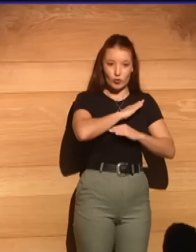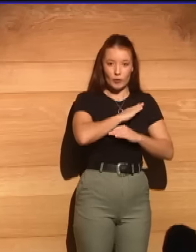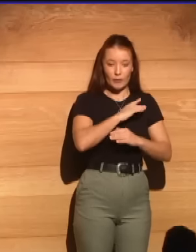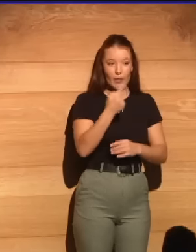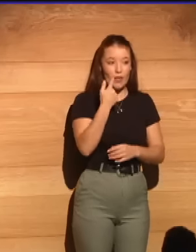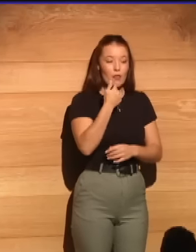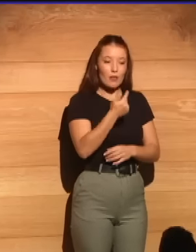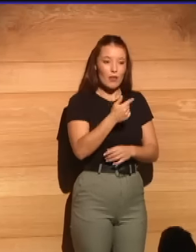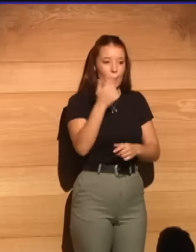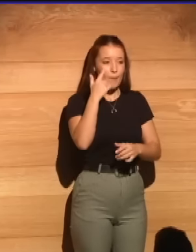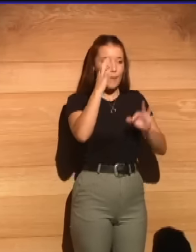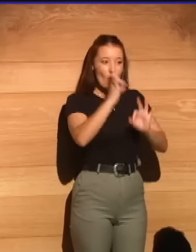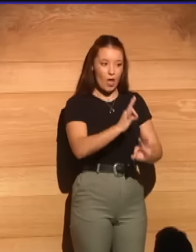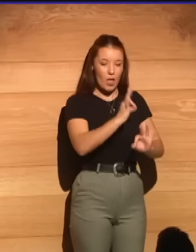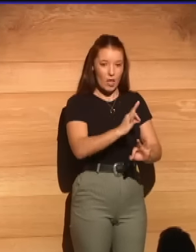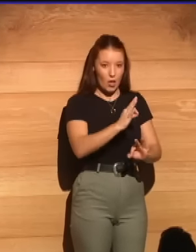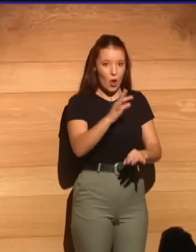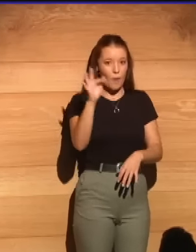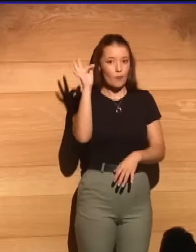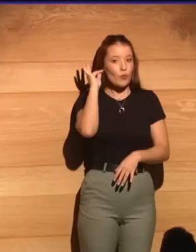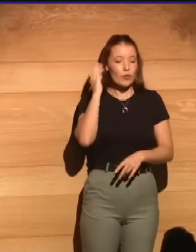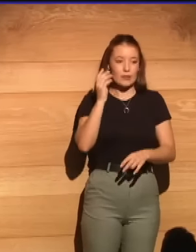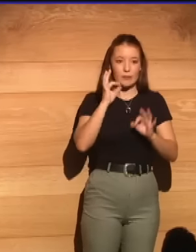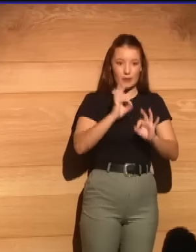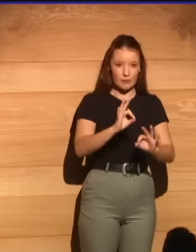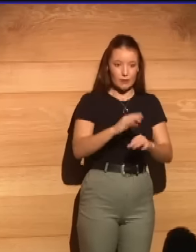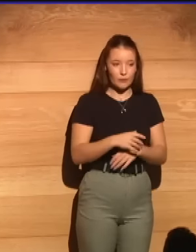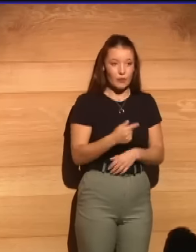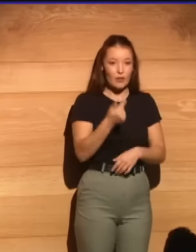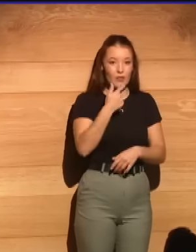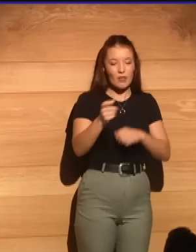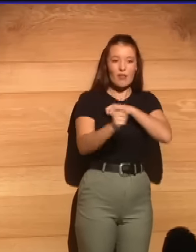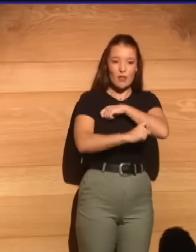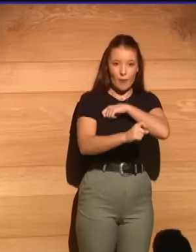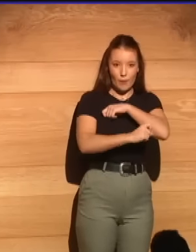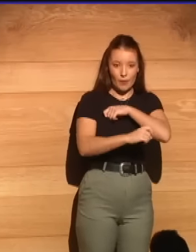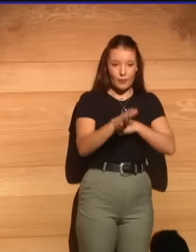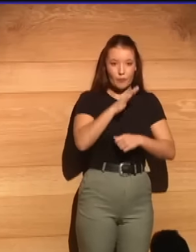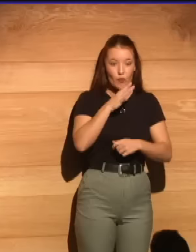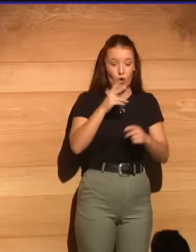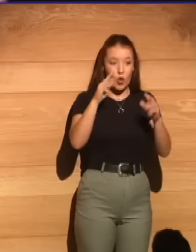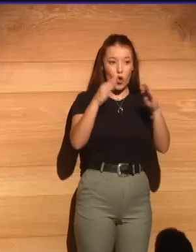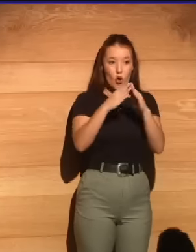mujer porque es una trampa. En el confinamiento se ha visto cómo la mujer ha